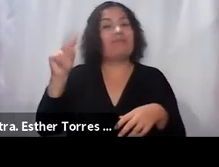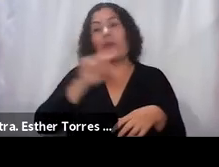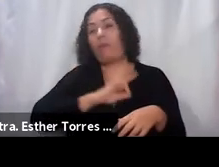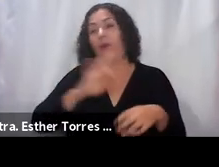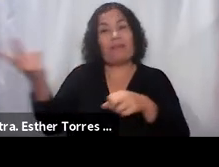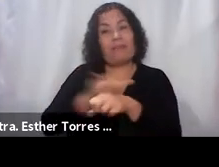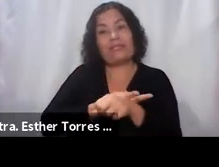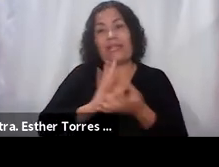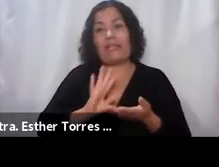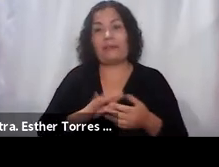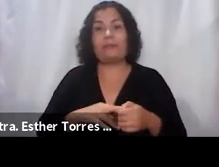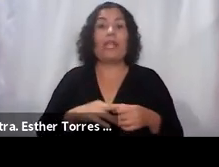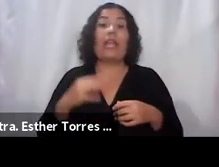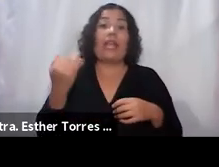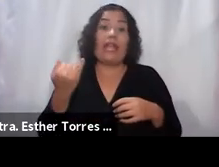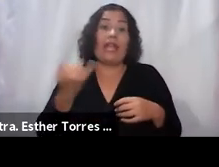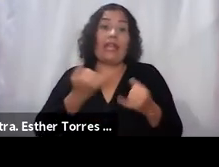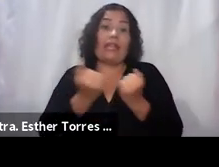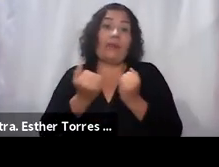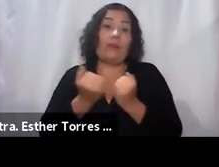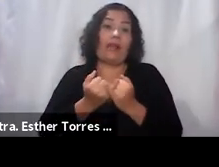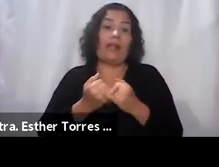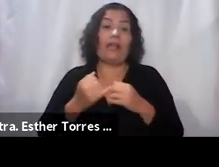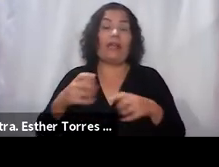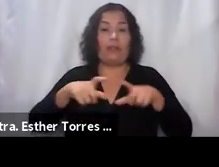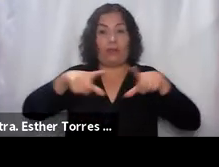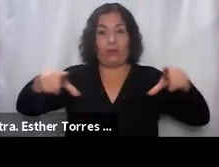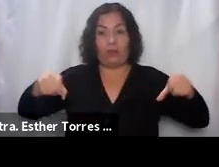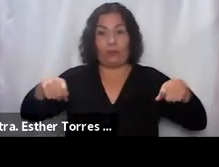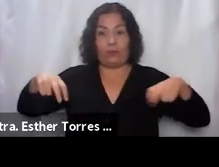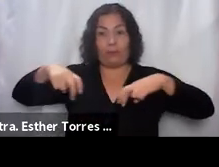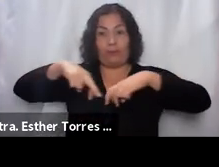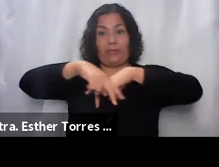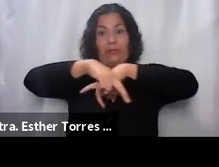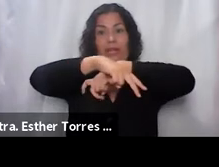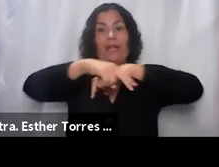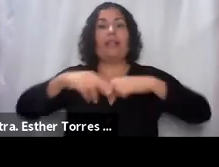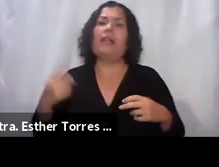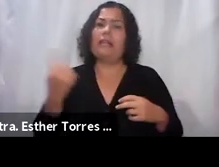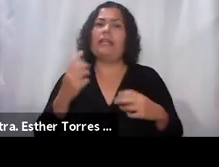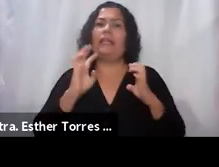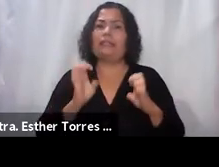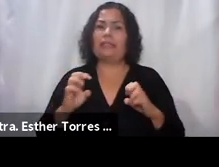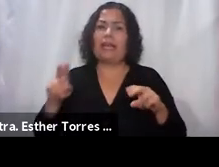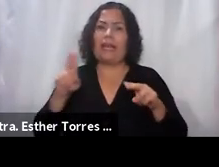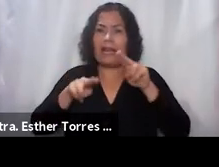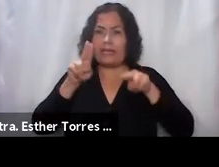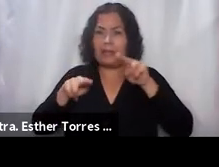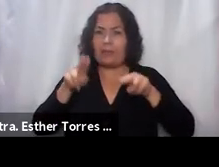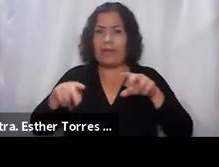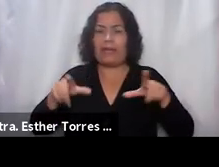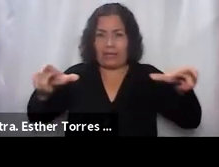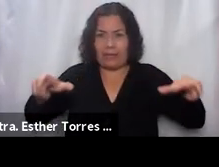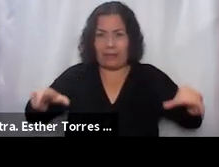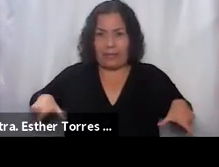nivel, ¿no? De la banqueta. Sin embargo, las condiciones de este cruce, ¿no? Para, por ejemplo, para un usuario en silla